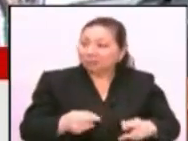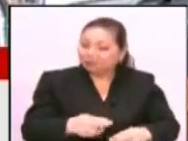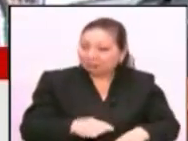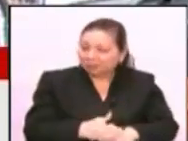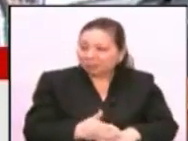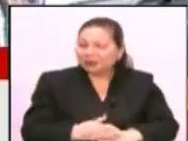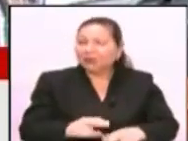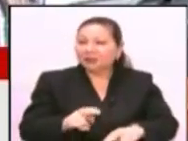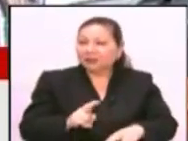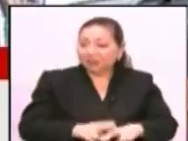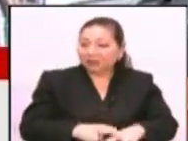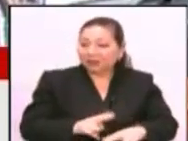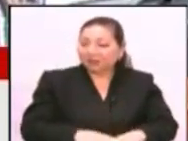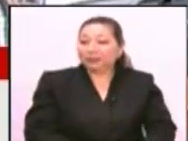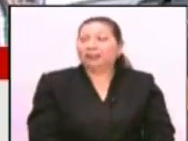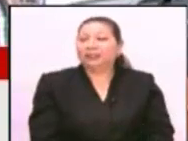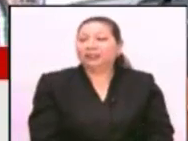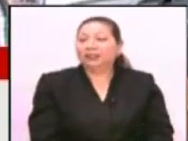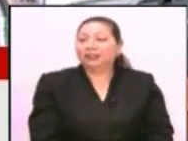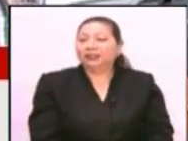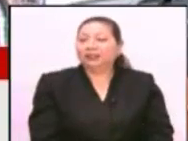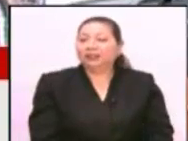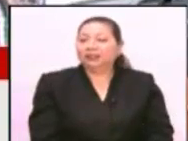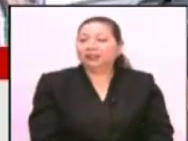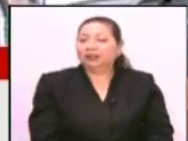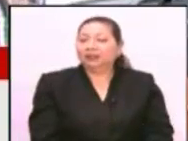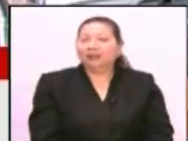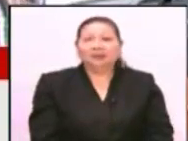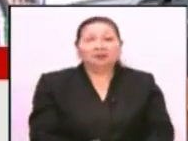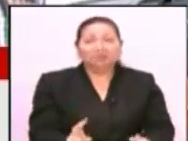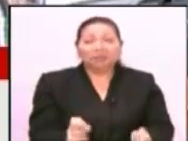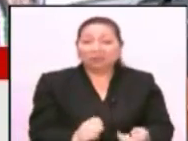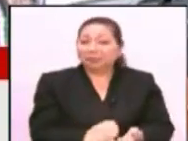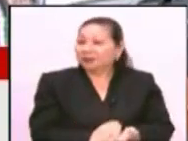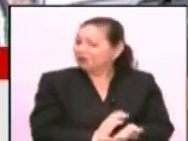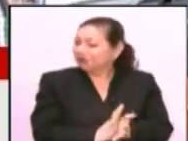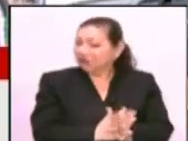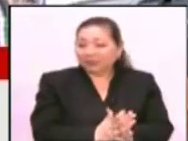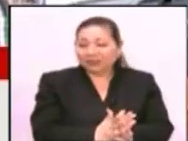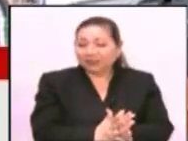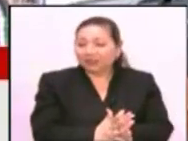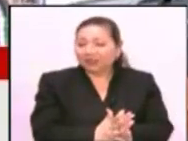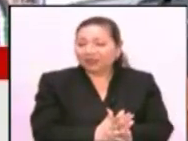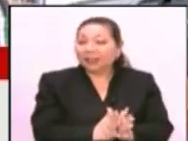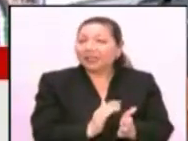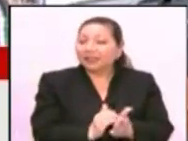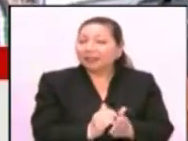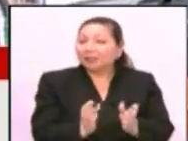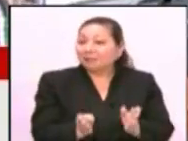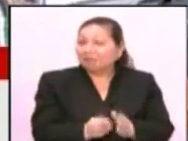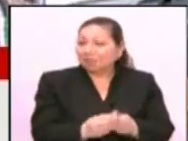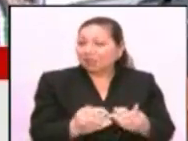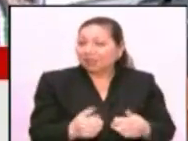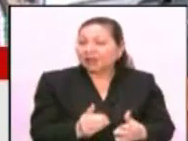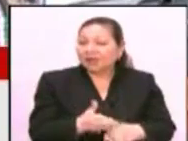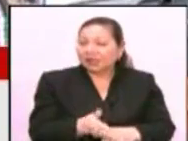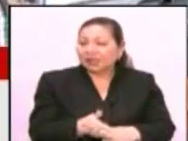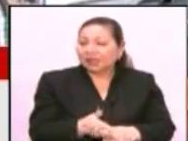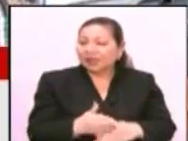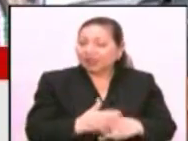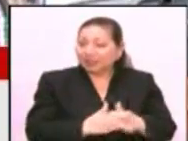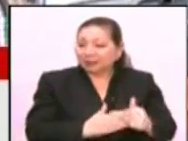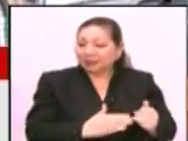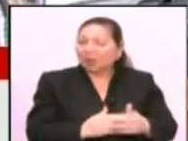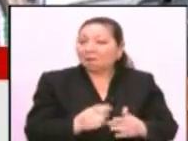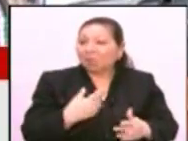carpetas, sillas para los... No es un tema gratuito ni nada por el estilo, sino que la pequeña y microempresa que va a entrar a la